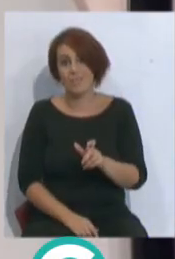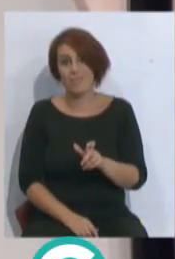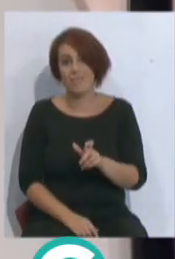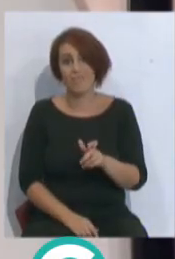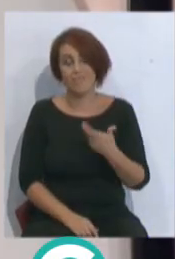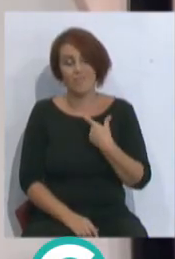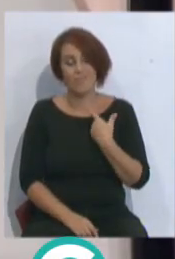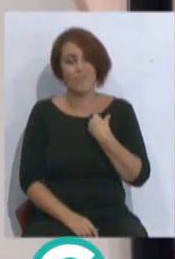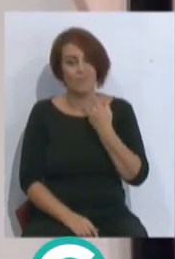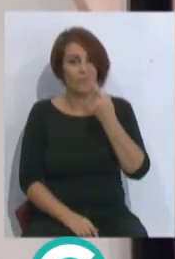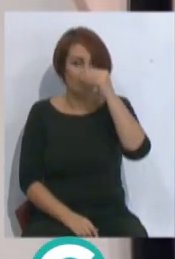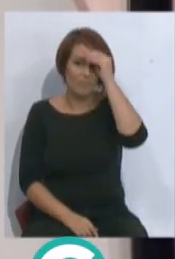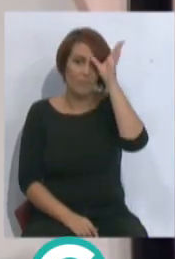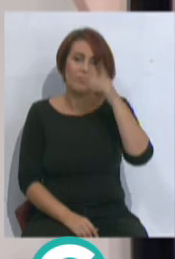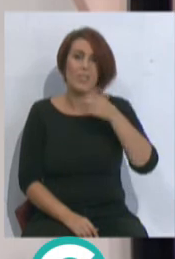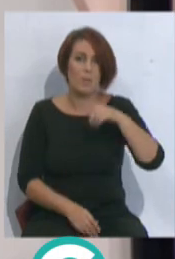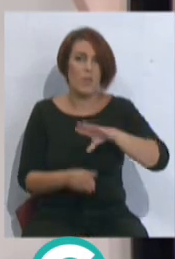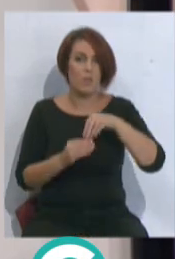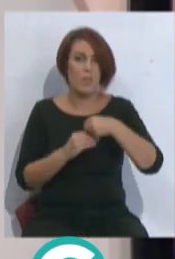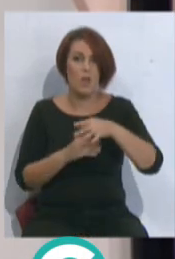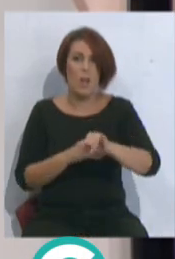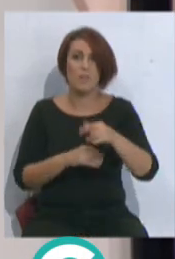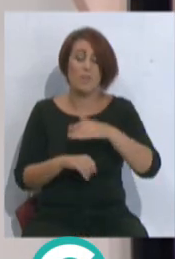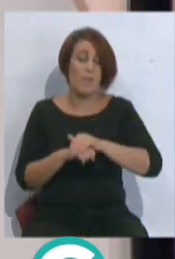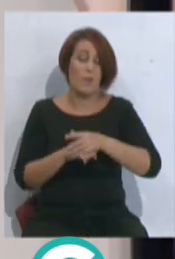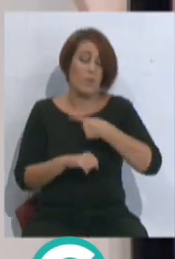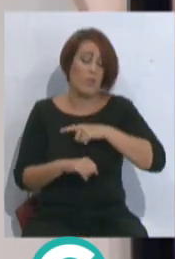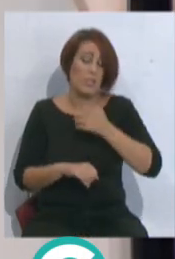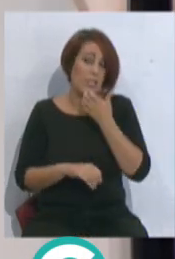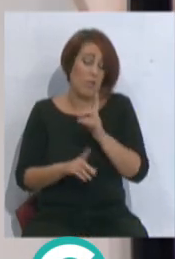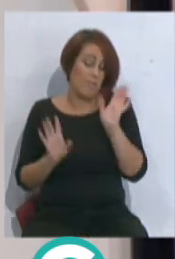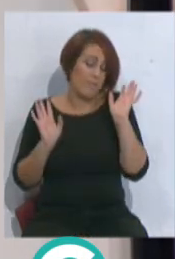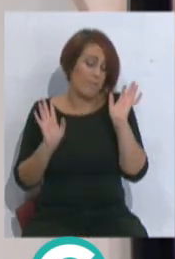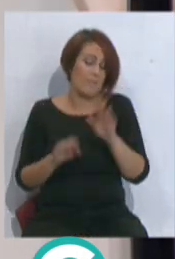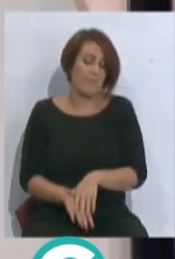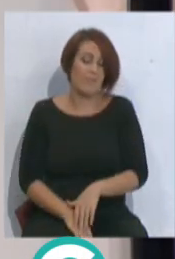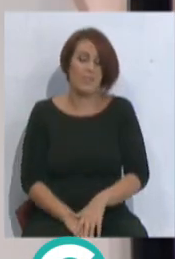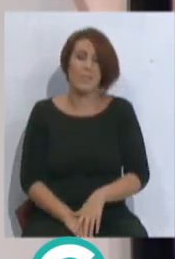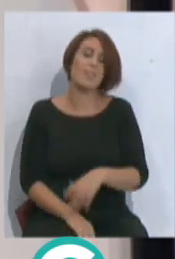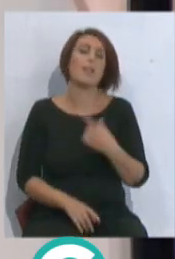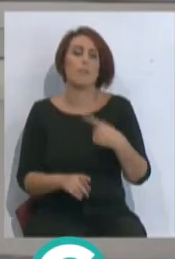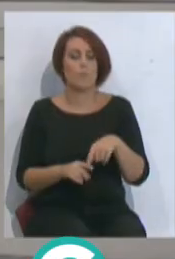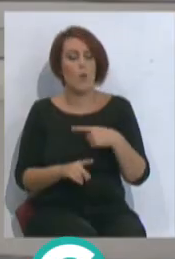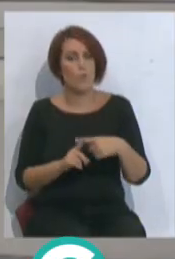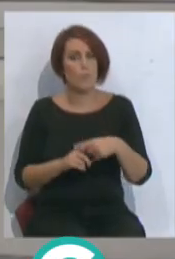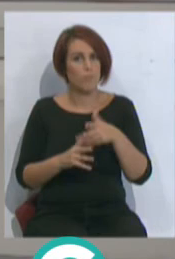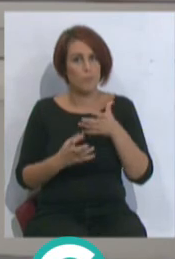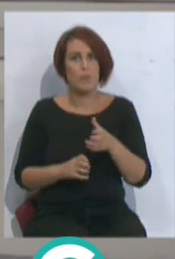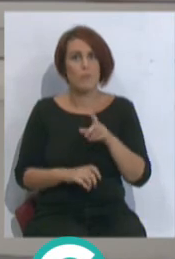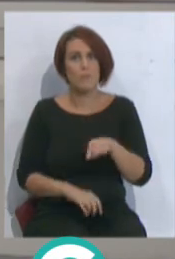muy, muy culta y documentada, con lo cual... Porque a mí me lo nuestro, si no, lo haría. ¿De seguro? Sí, a nosotros nos agotamos con cualquiera. Se toma las cosas muy en serio. Sí.